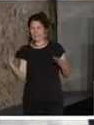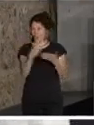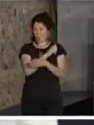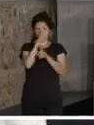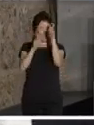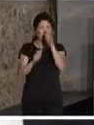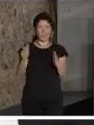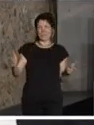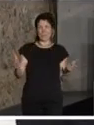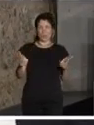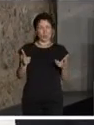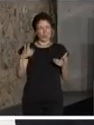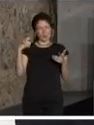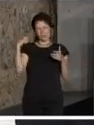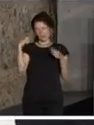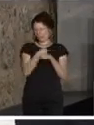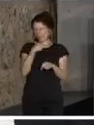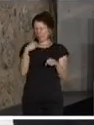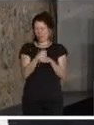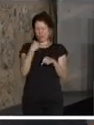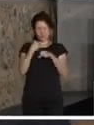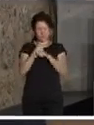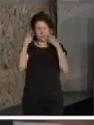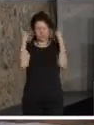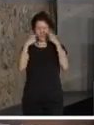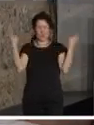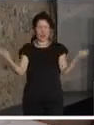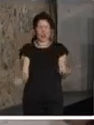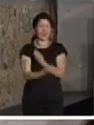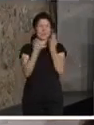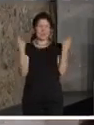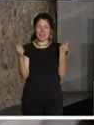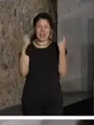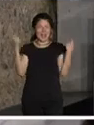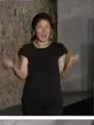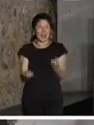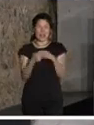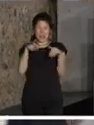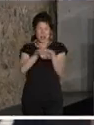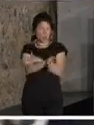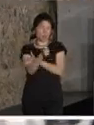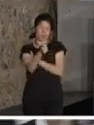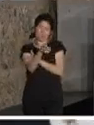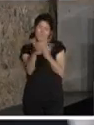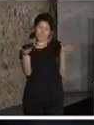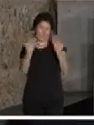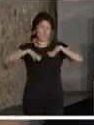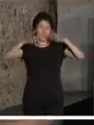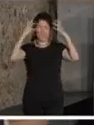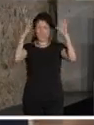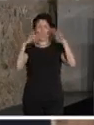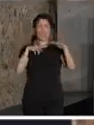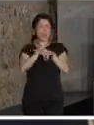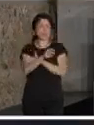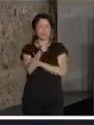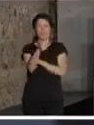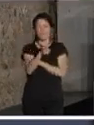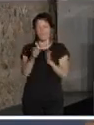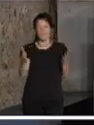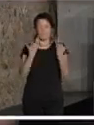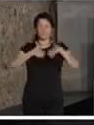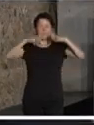a todas las personas que se están dejando la piel en esta campaña una campaña con muy pocos recursos con muy pocos